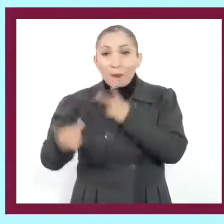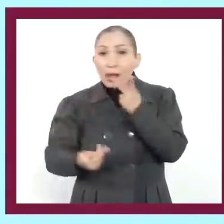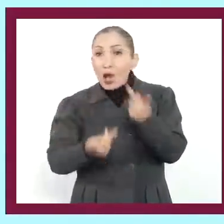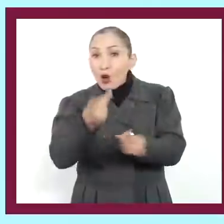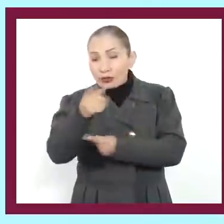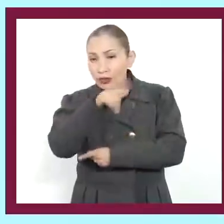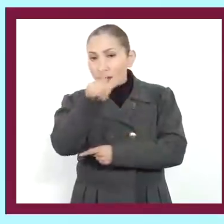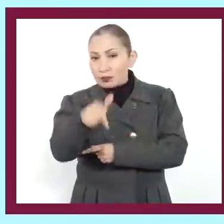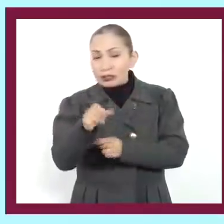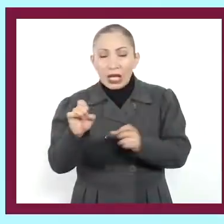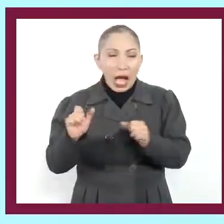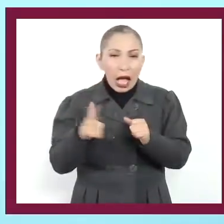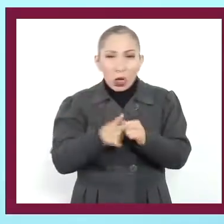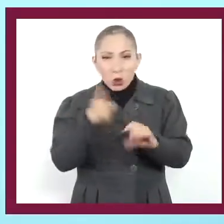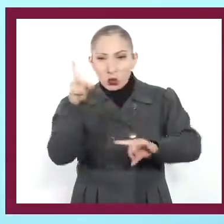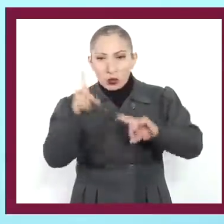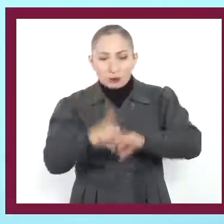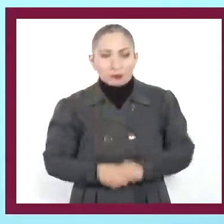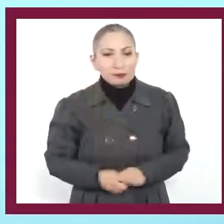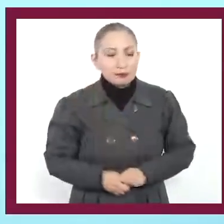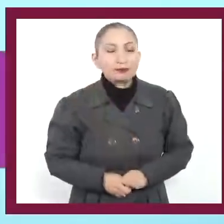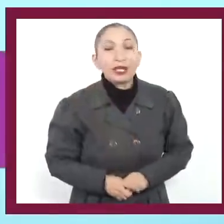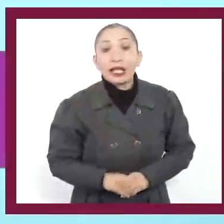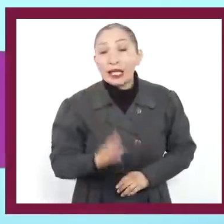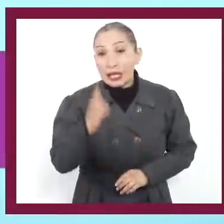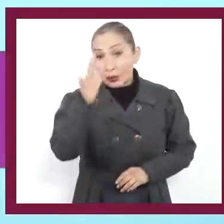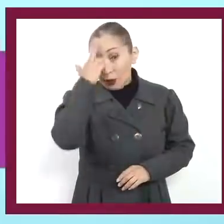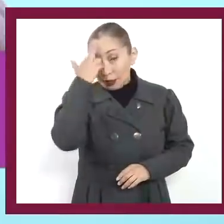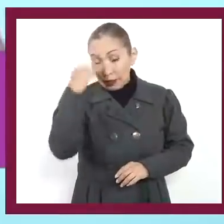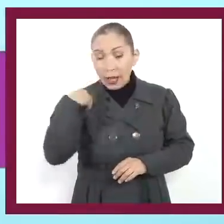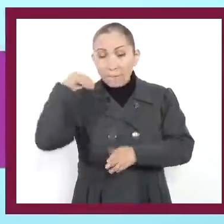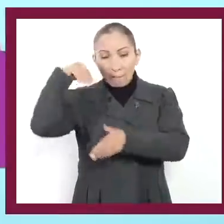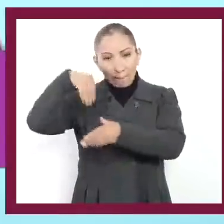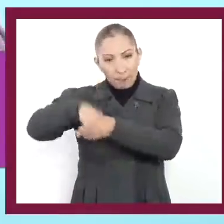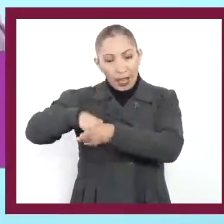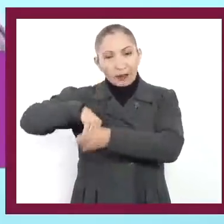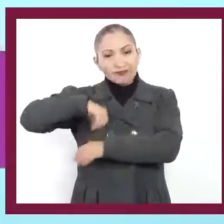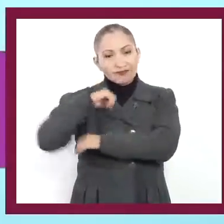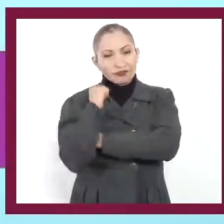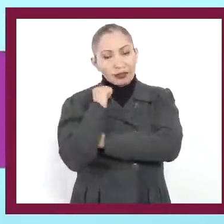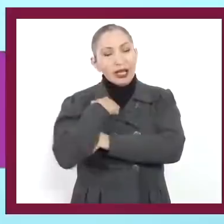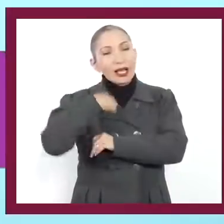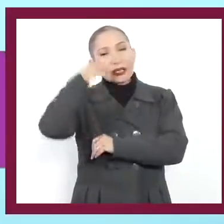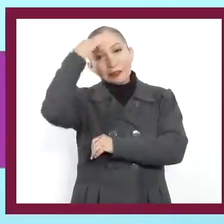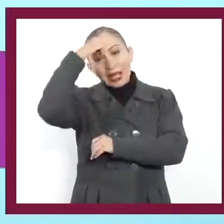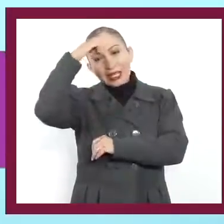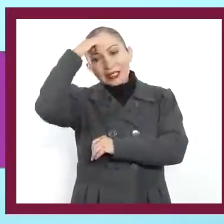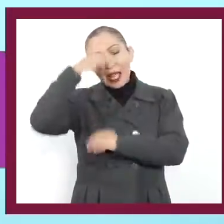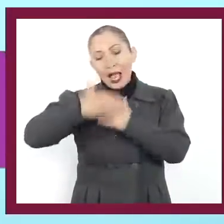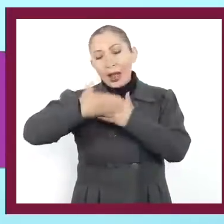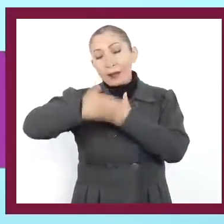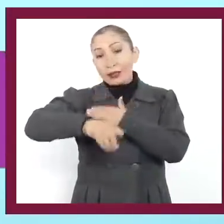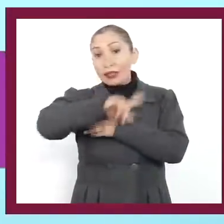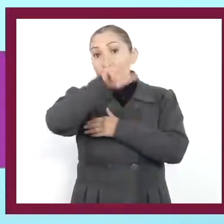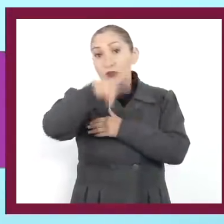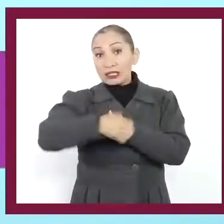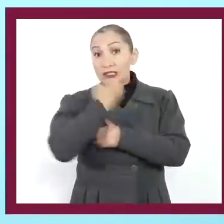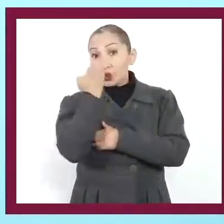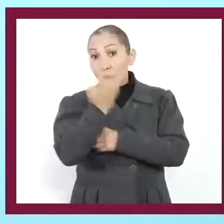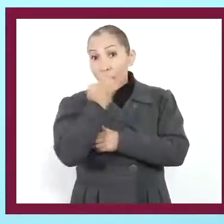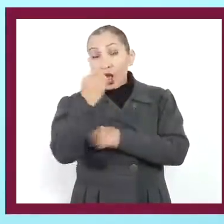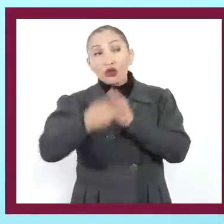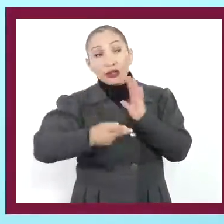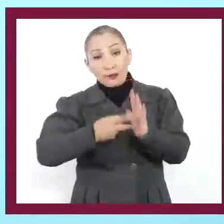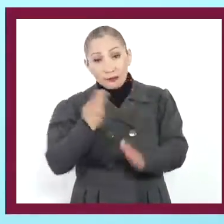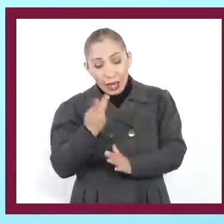preguntas que les puedan surgir. Recuerden integrarlas a su carpeta de experiencias para que al regresar a la escuela